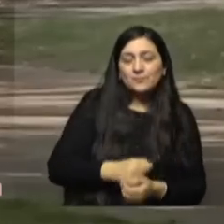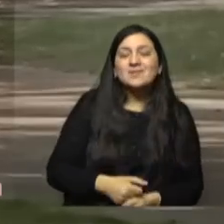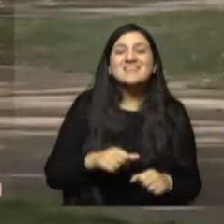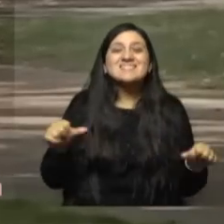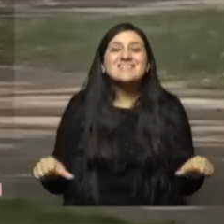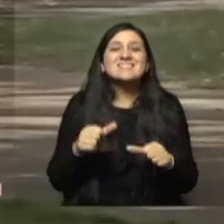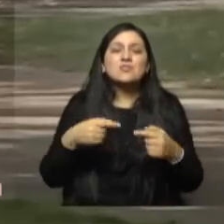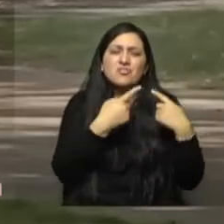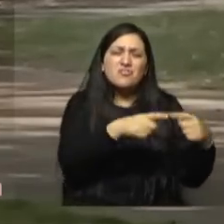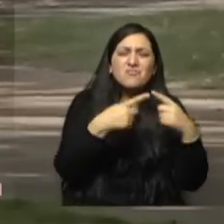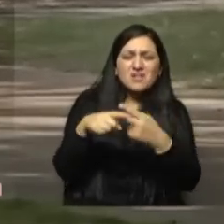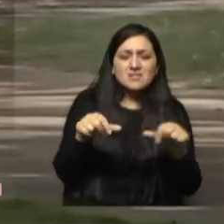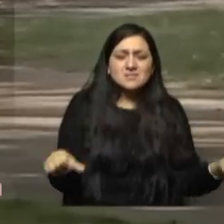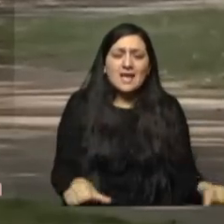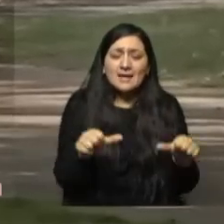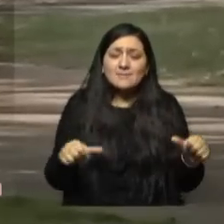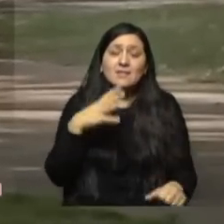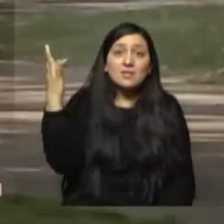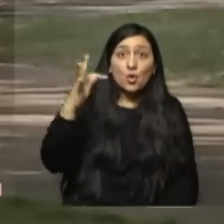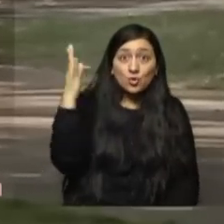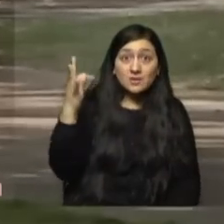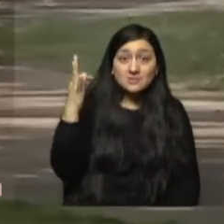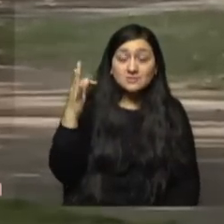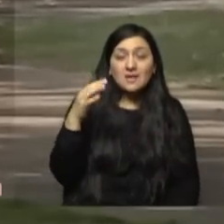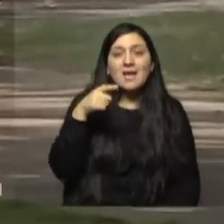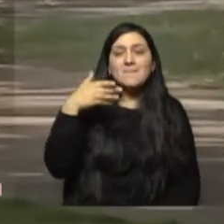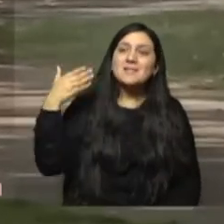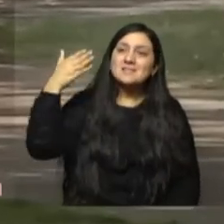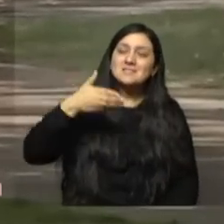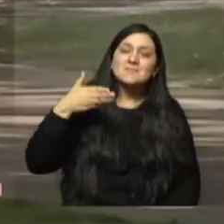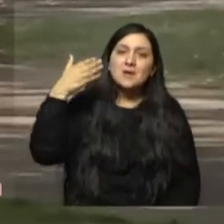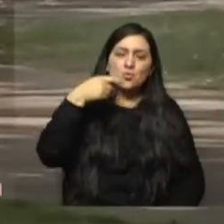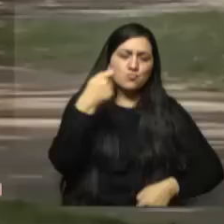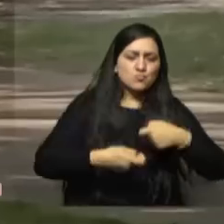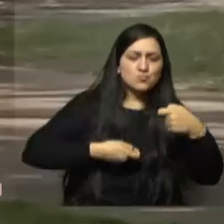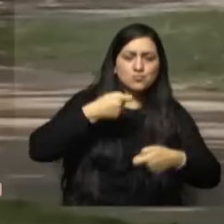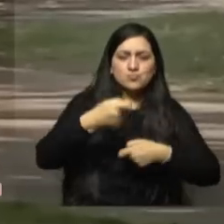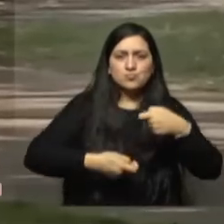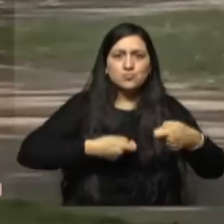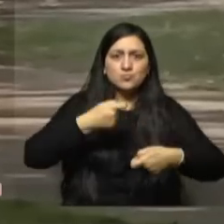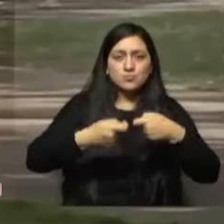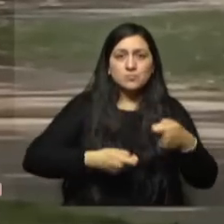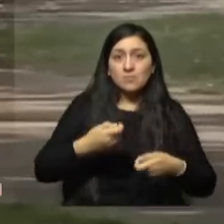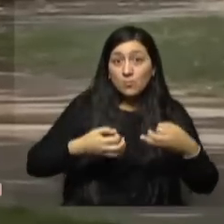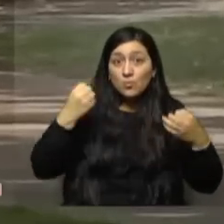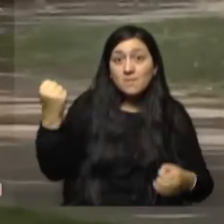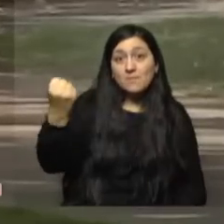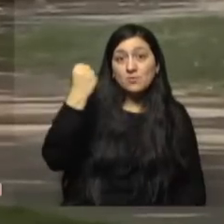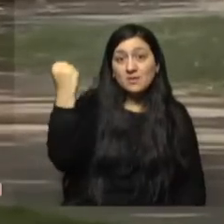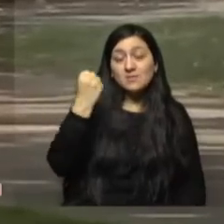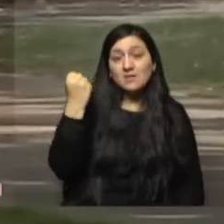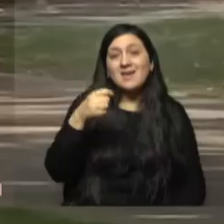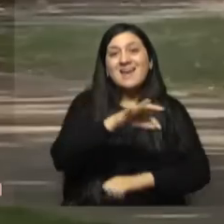realizaron actividades de carácter teórico en las que participó con un aporte realmente sustancial